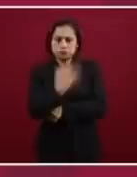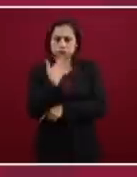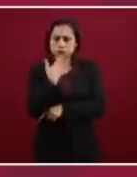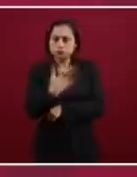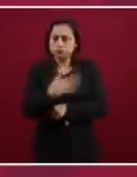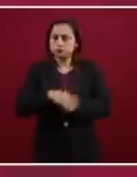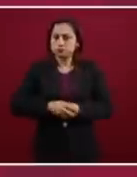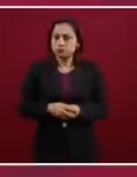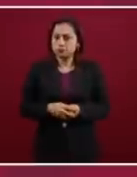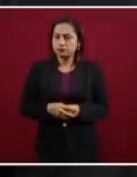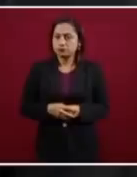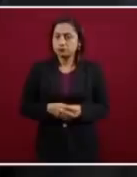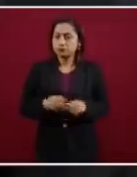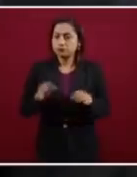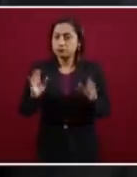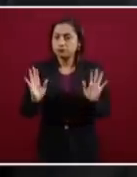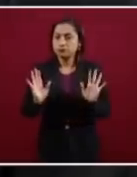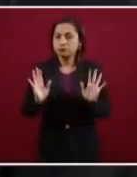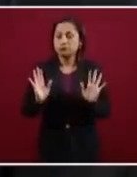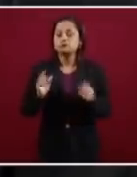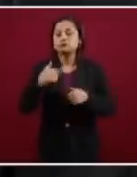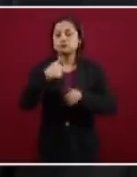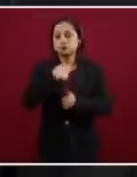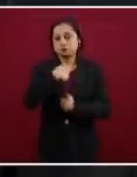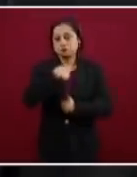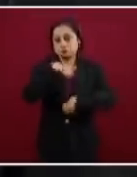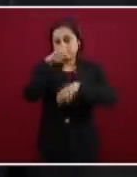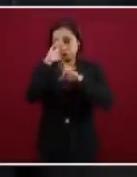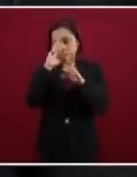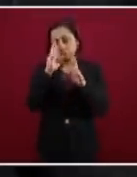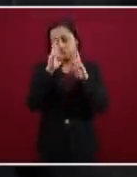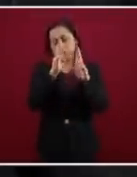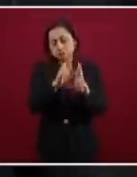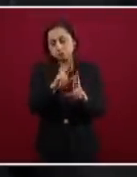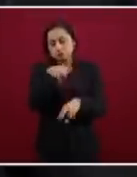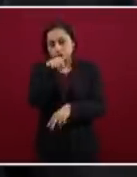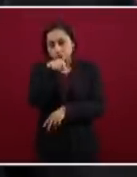aunque respeto también tú